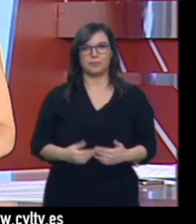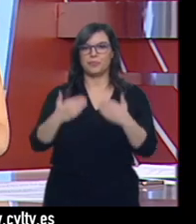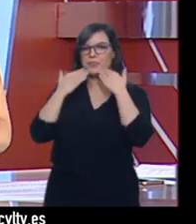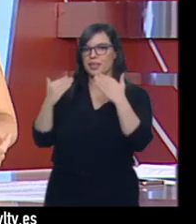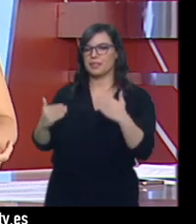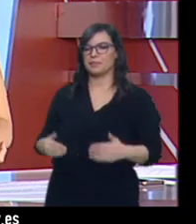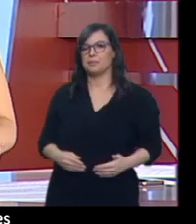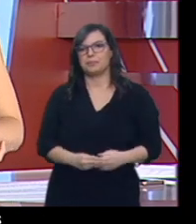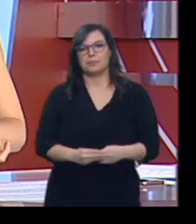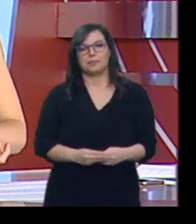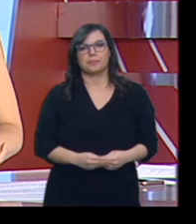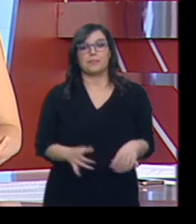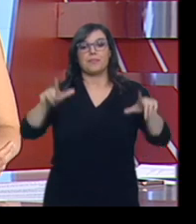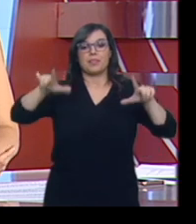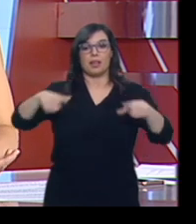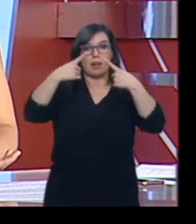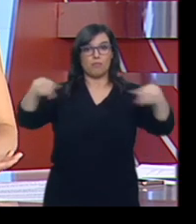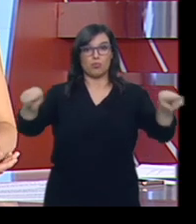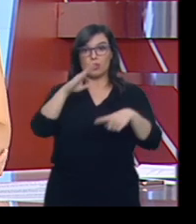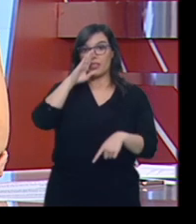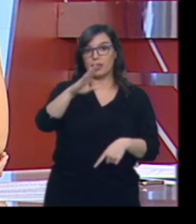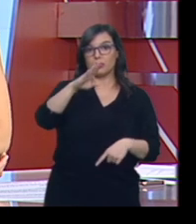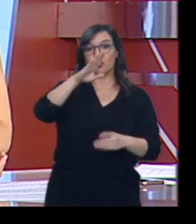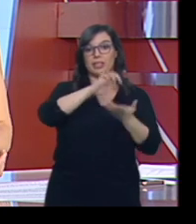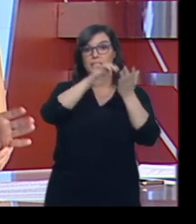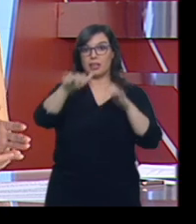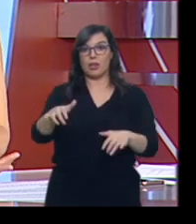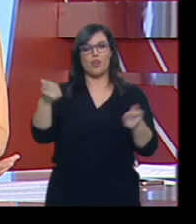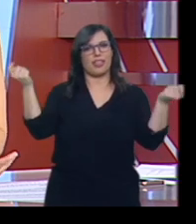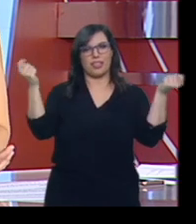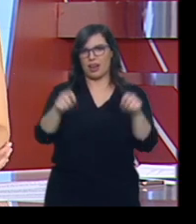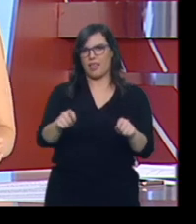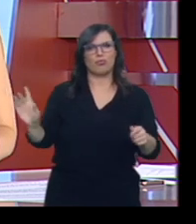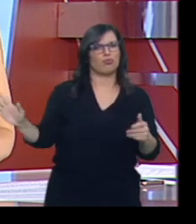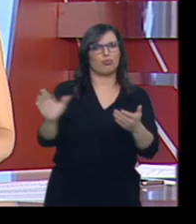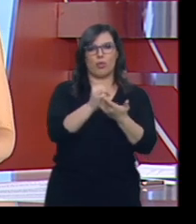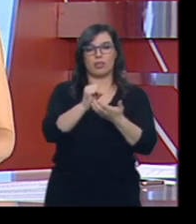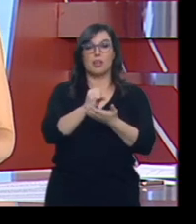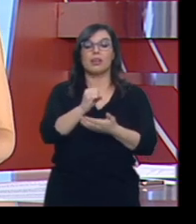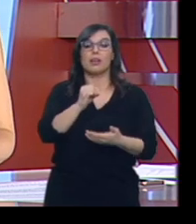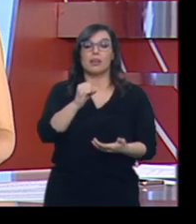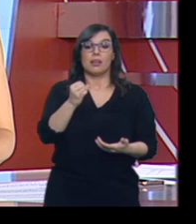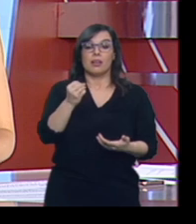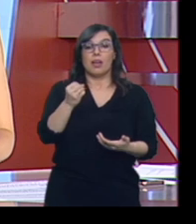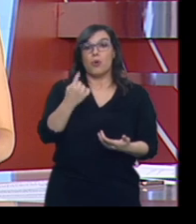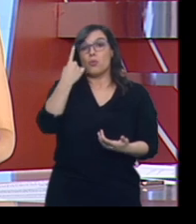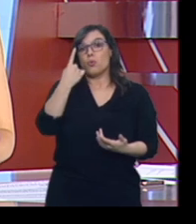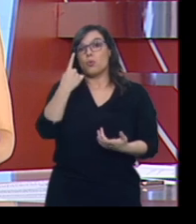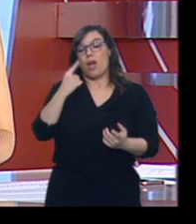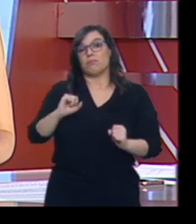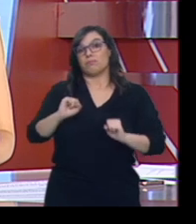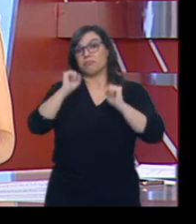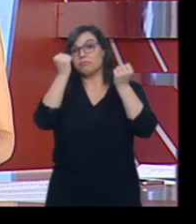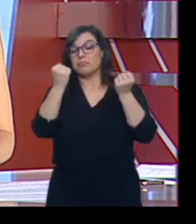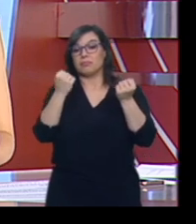Gracias, Francisco. Las salas de música en directo de Castilla y León están cerradas, todas. La última que se mantenía, la Porta